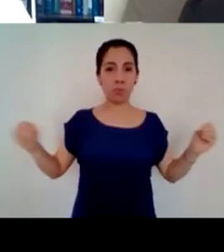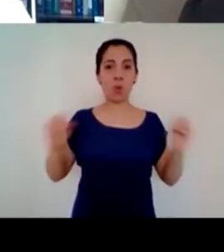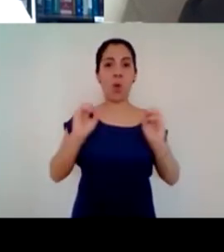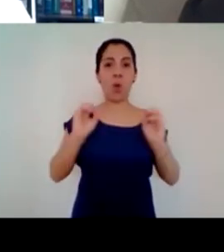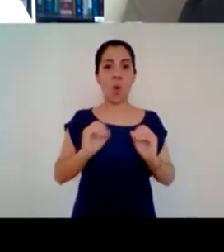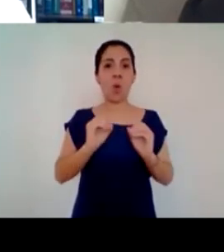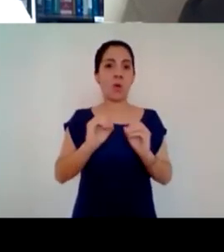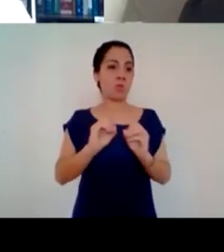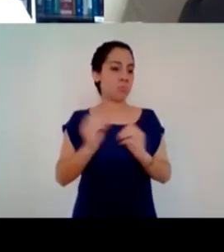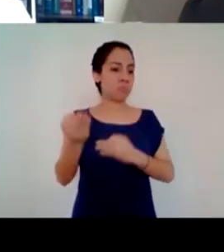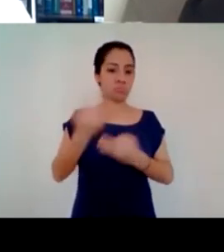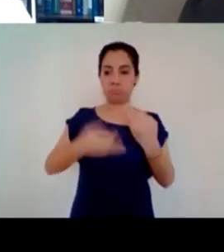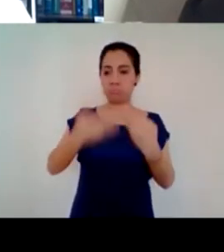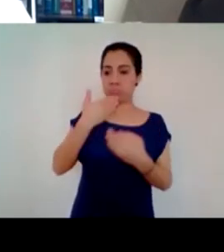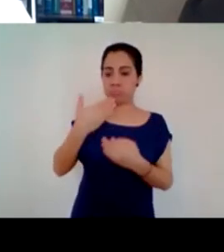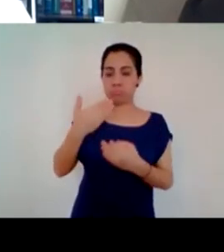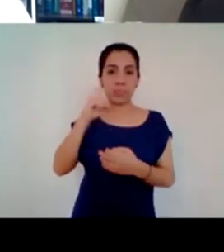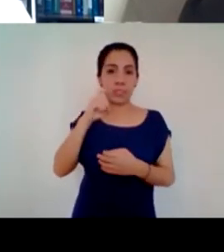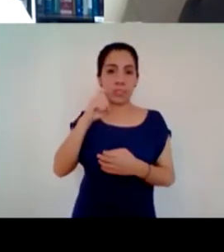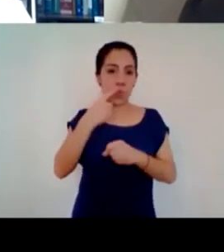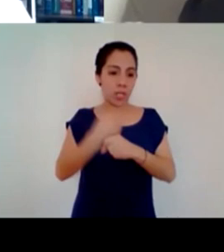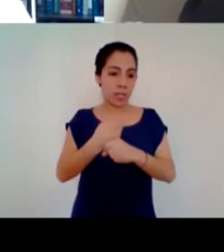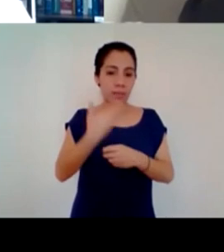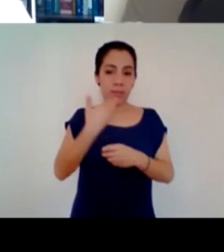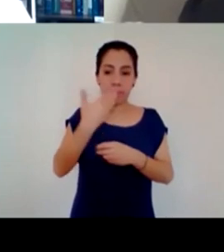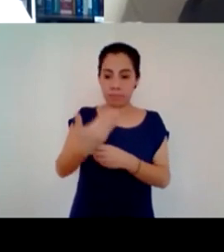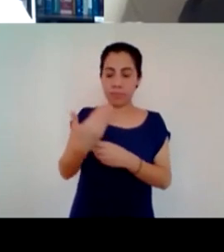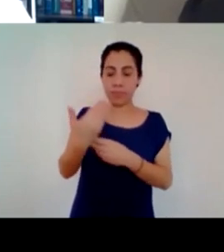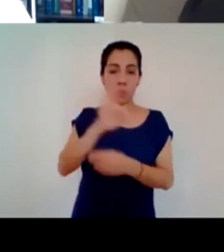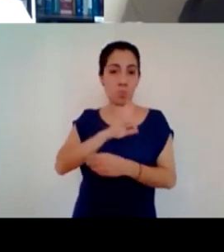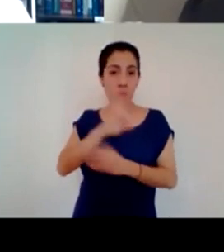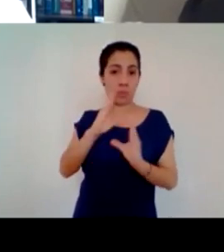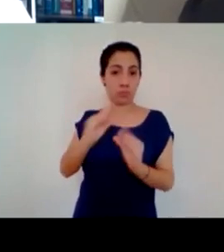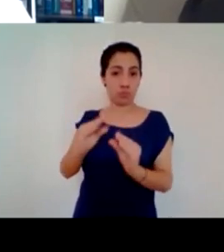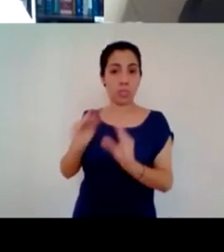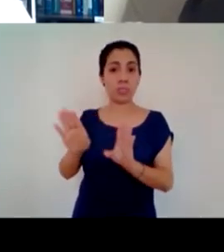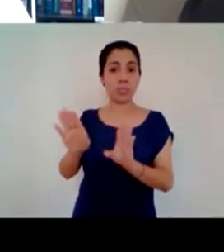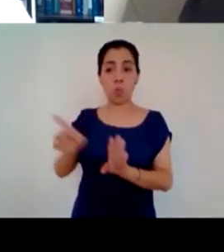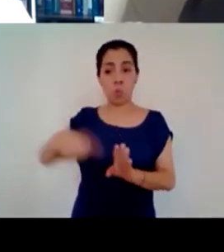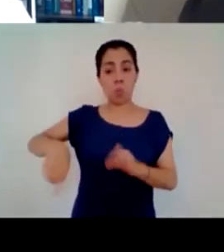Y que hay que poderlos abordar también de manera distintiva.